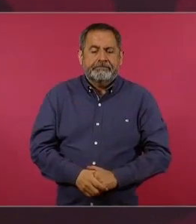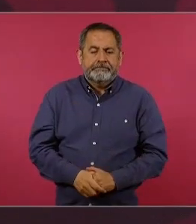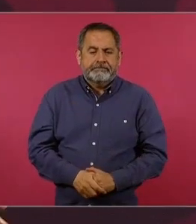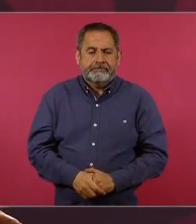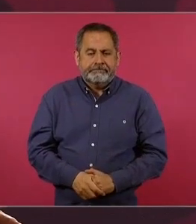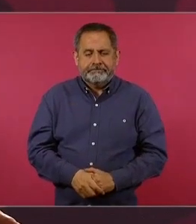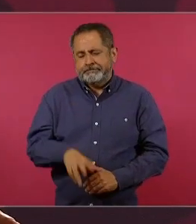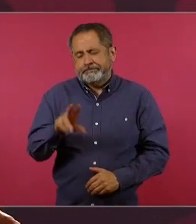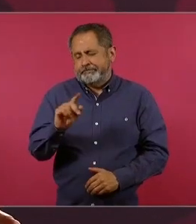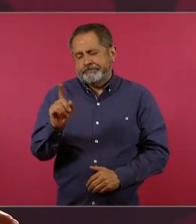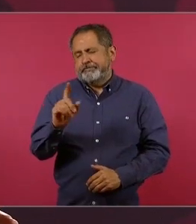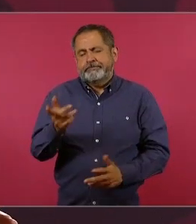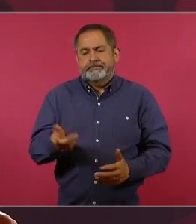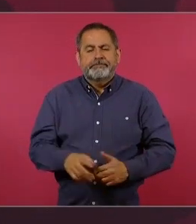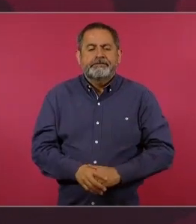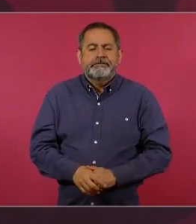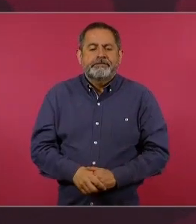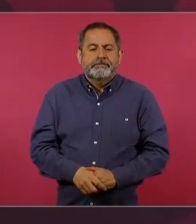No.